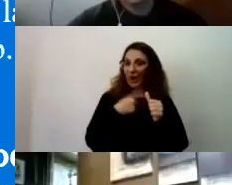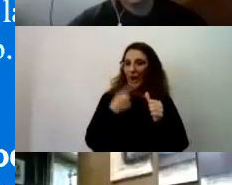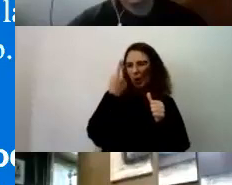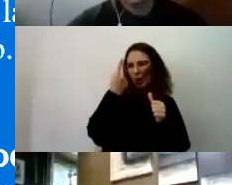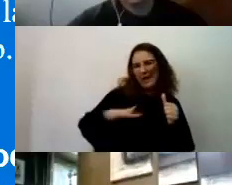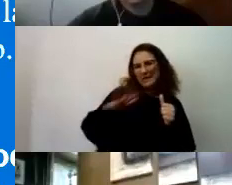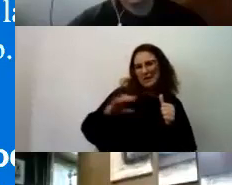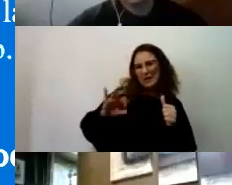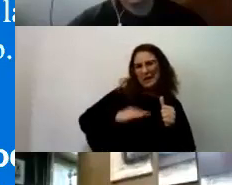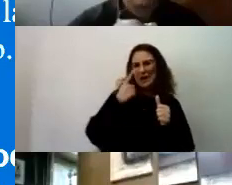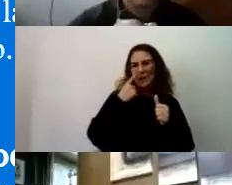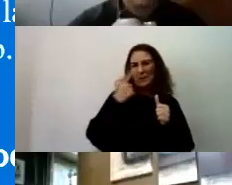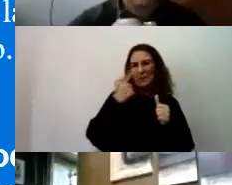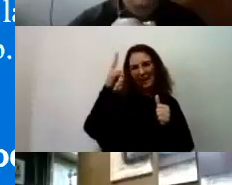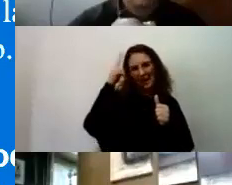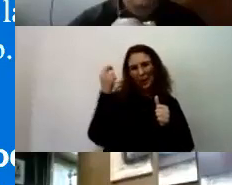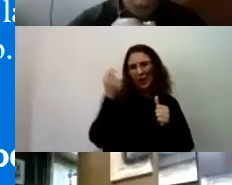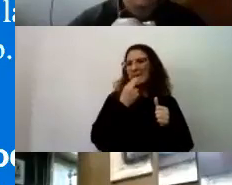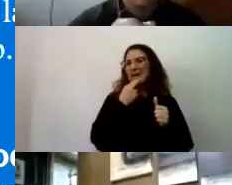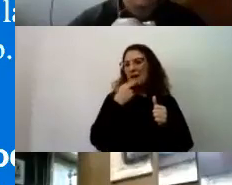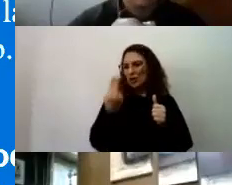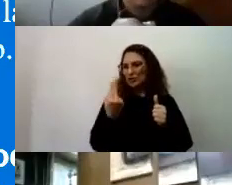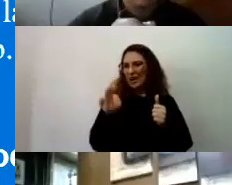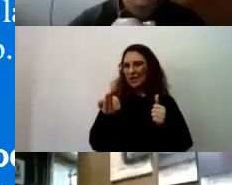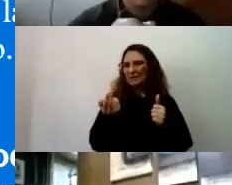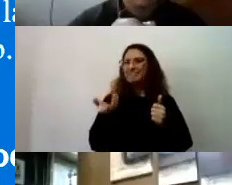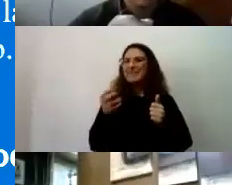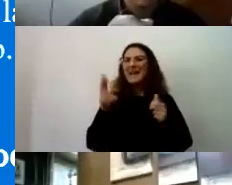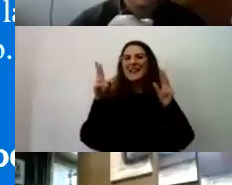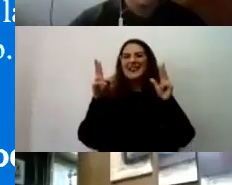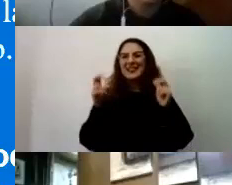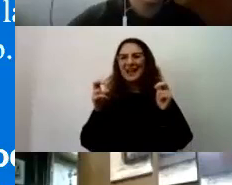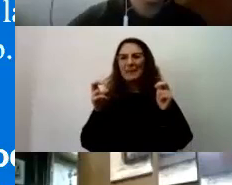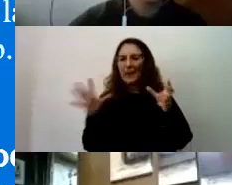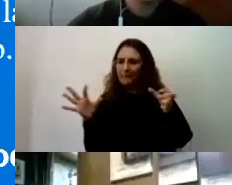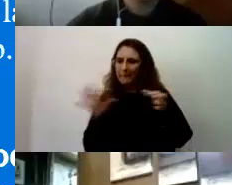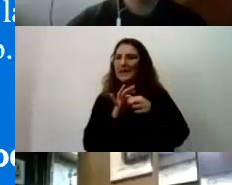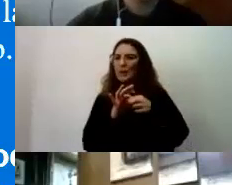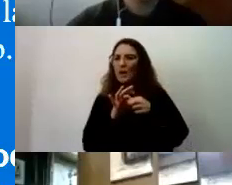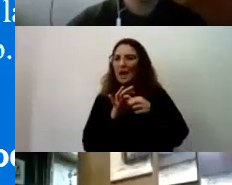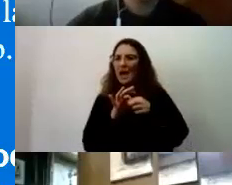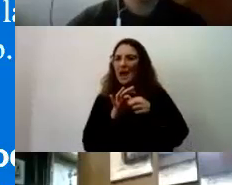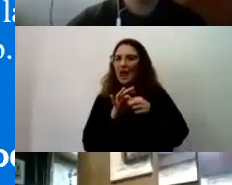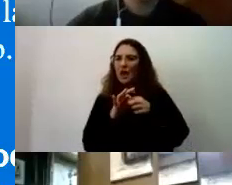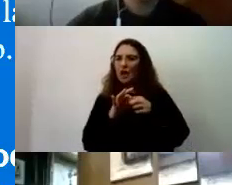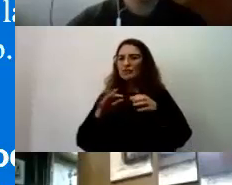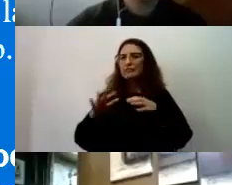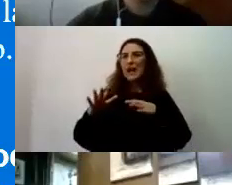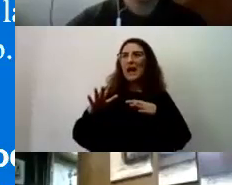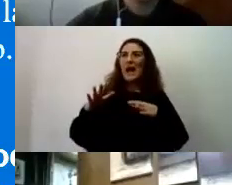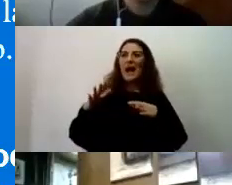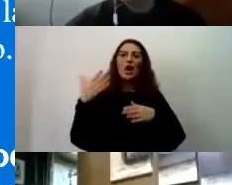1911 en el que también se trataron temas relacionados con la competencia de la Corte y